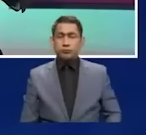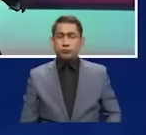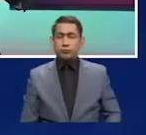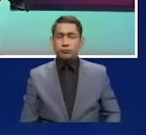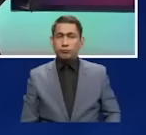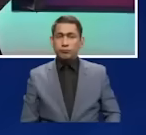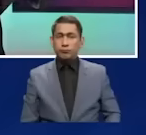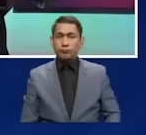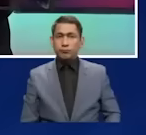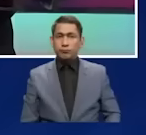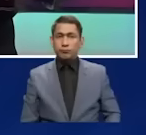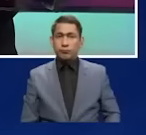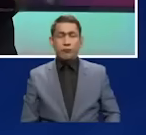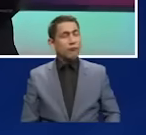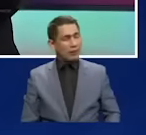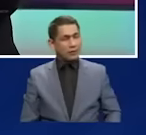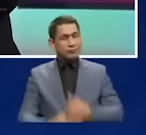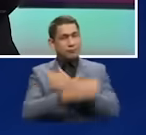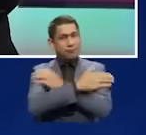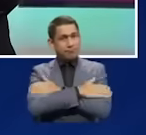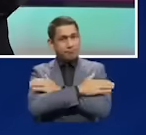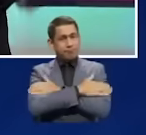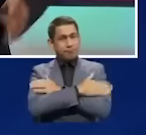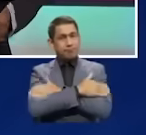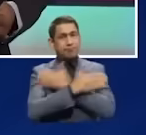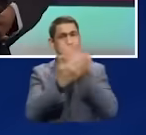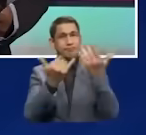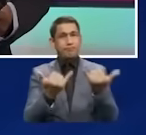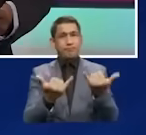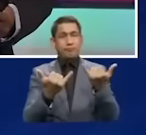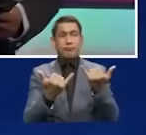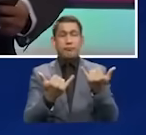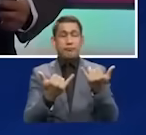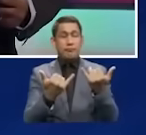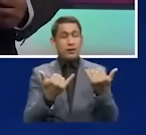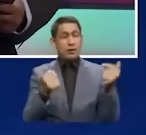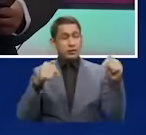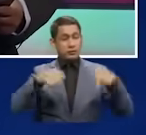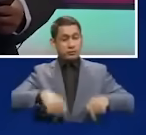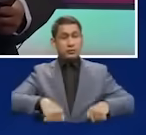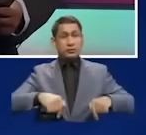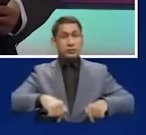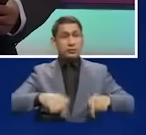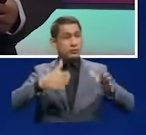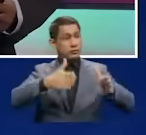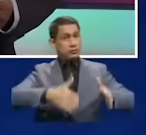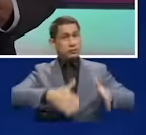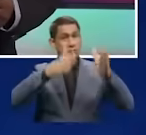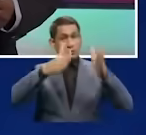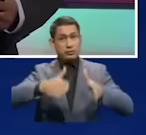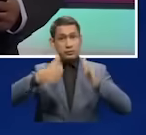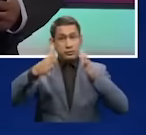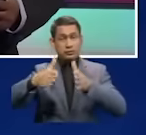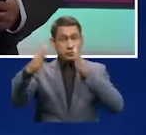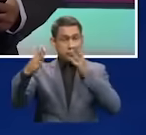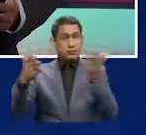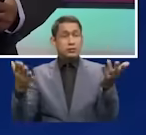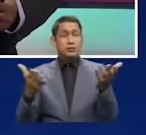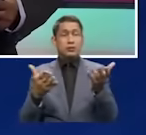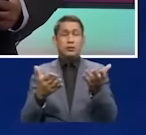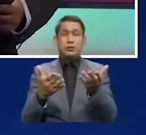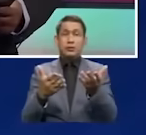Bueno. Mi estimado Felipe, un abrazo. Eso es lo que está ocurriendo en las casas colectivas. El mayor obstáculo que